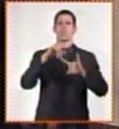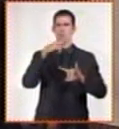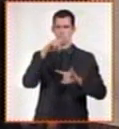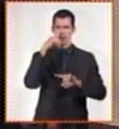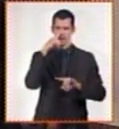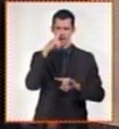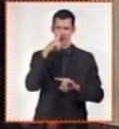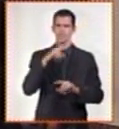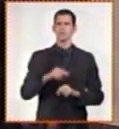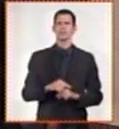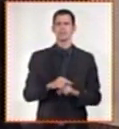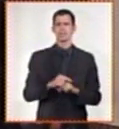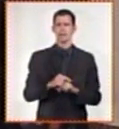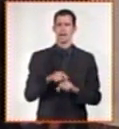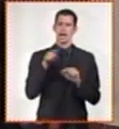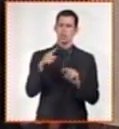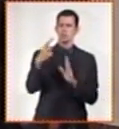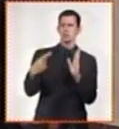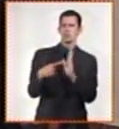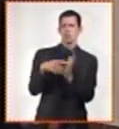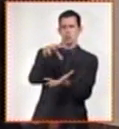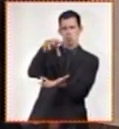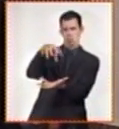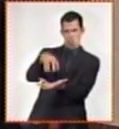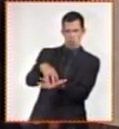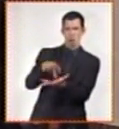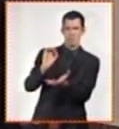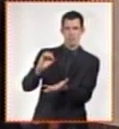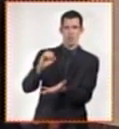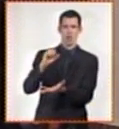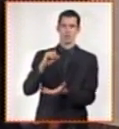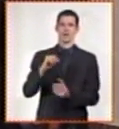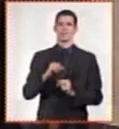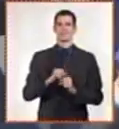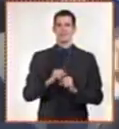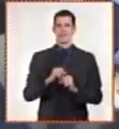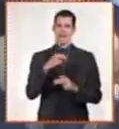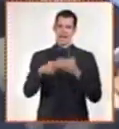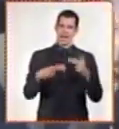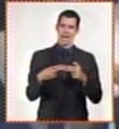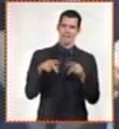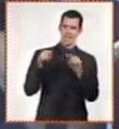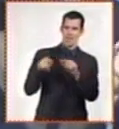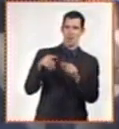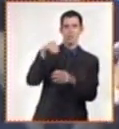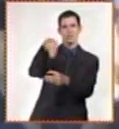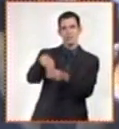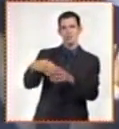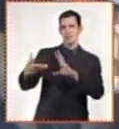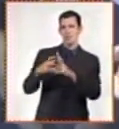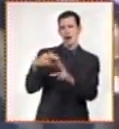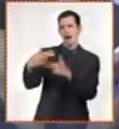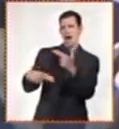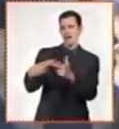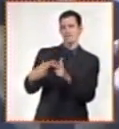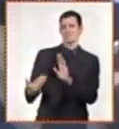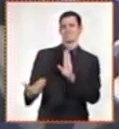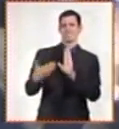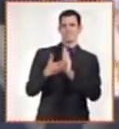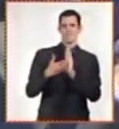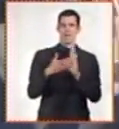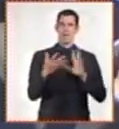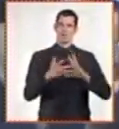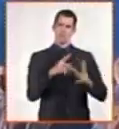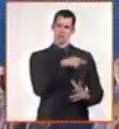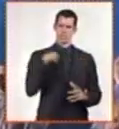Taiwán, ignorando la fuerte oposición y serias gestiones de China, interfiere en asuntos internos de China, vulnera gravemente la soberanía